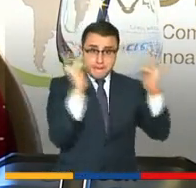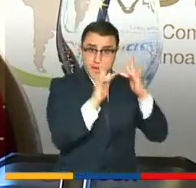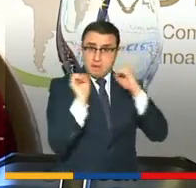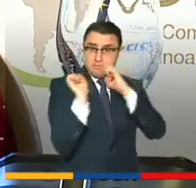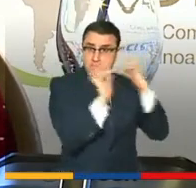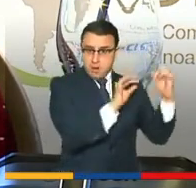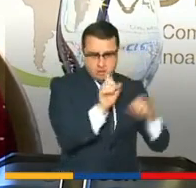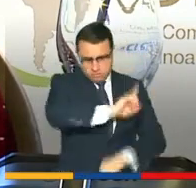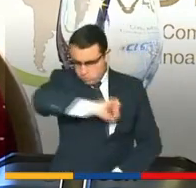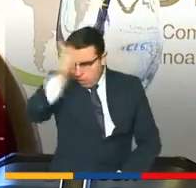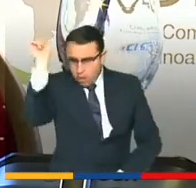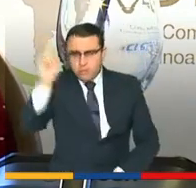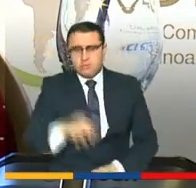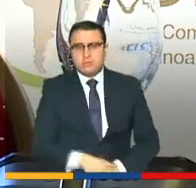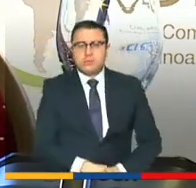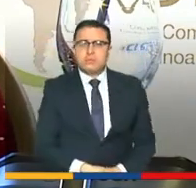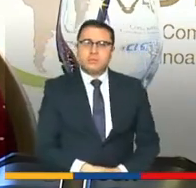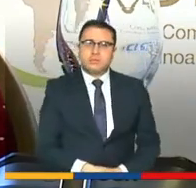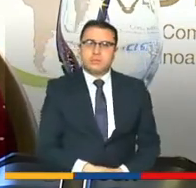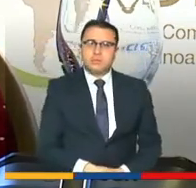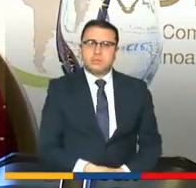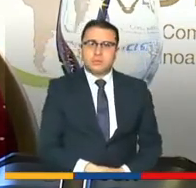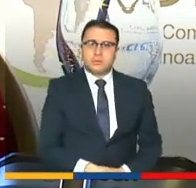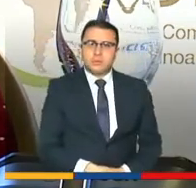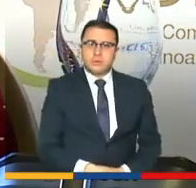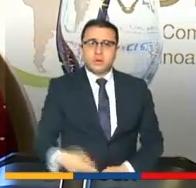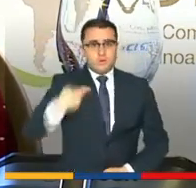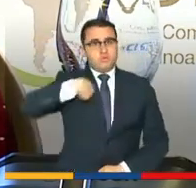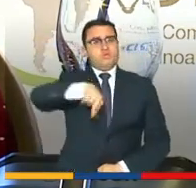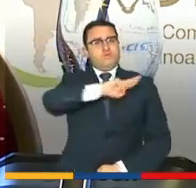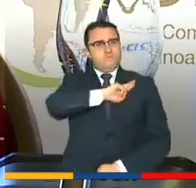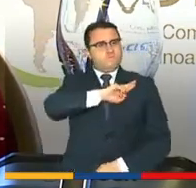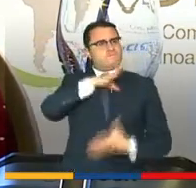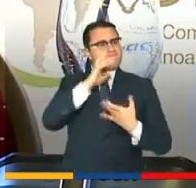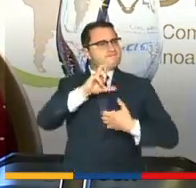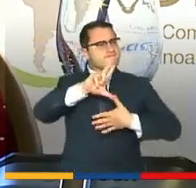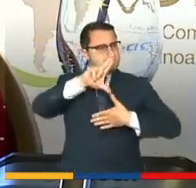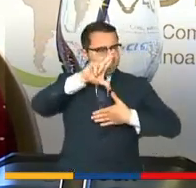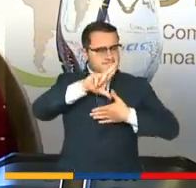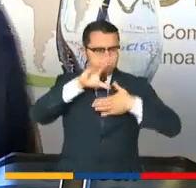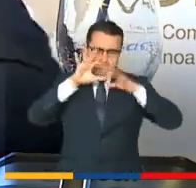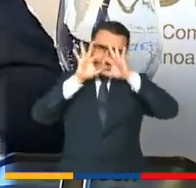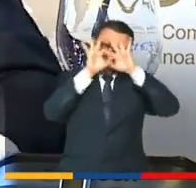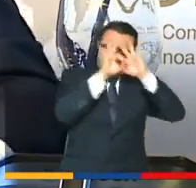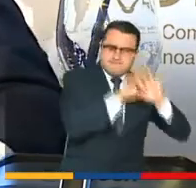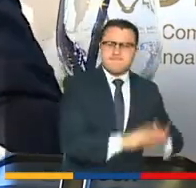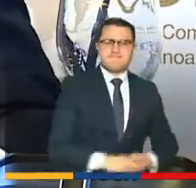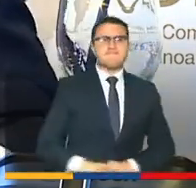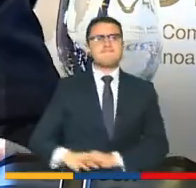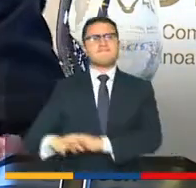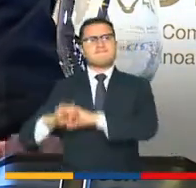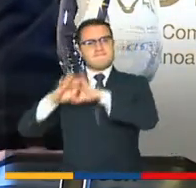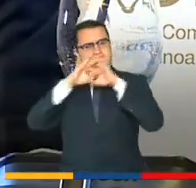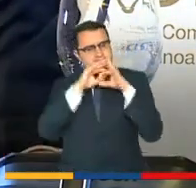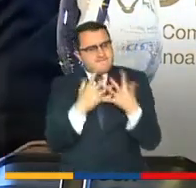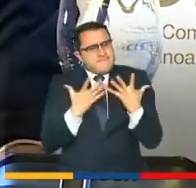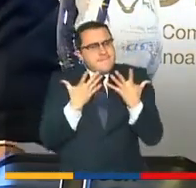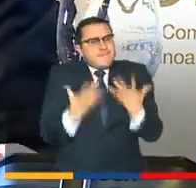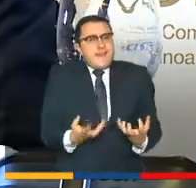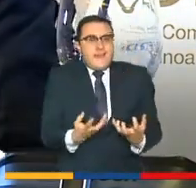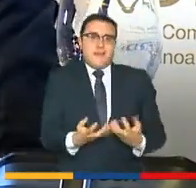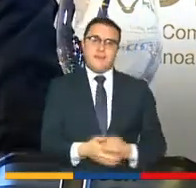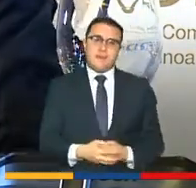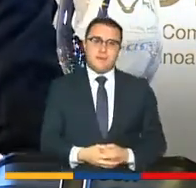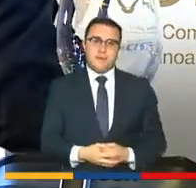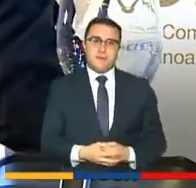Nosotros que tenemos que buscar el camino de América Latina. Y no simplemente estar dependiendo